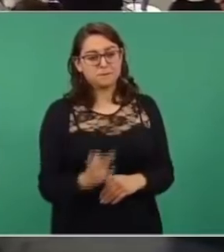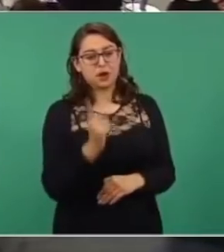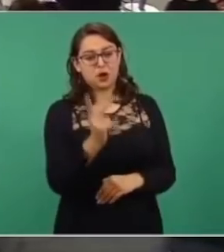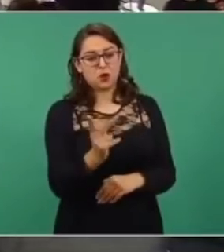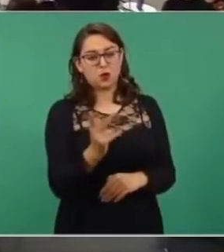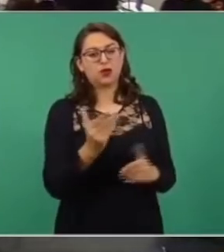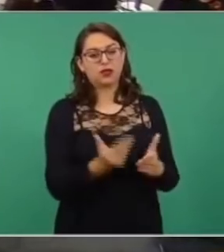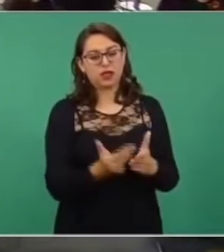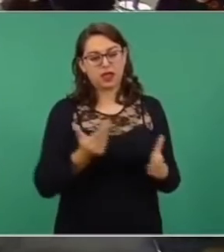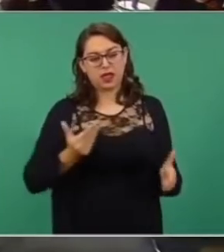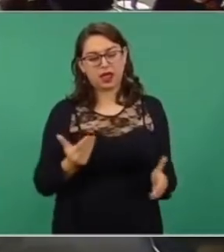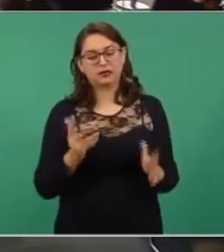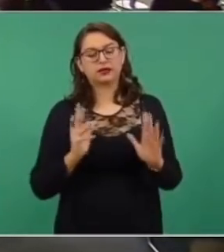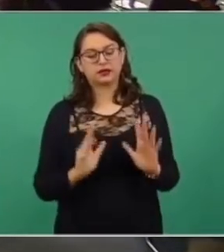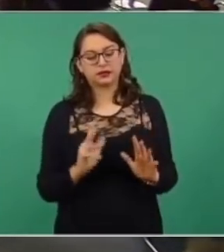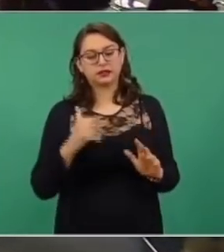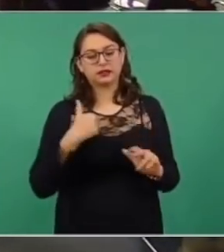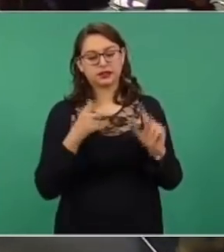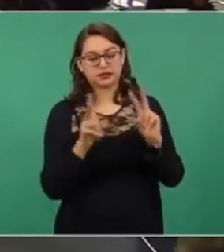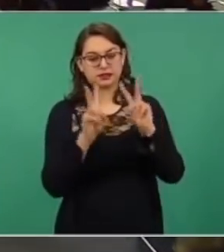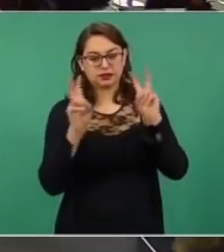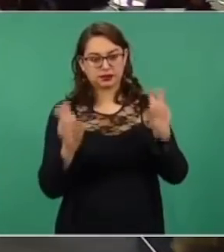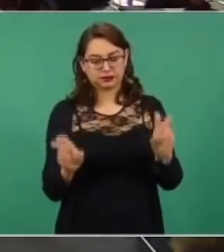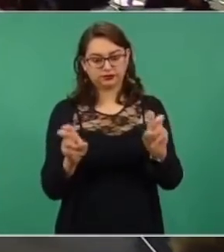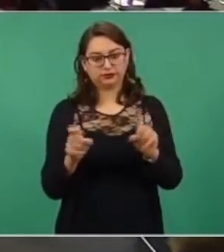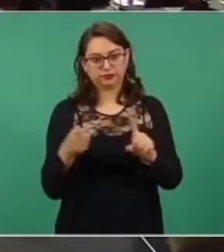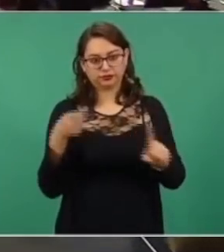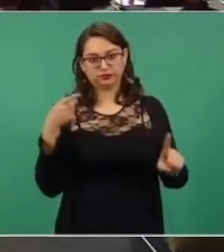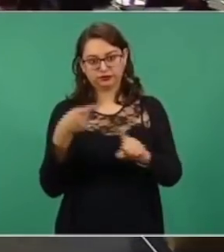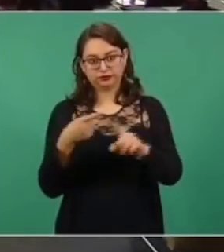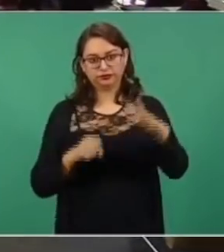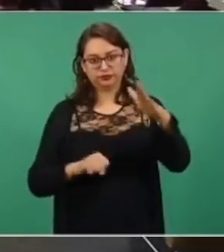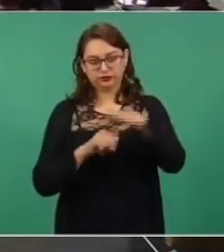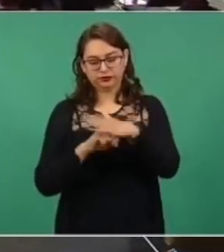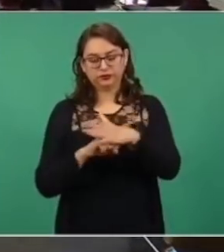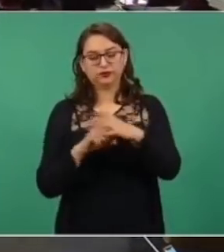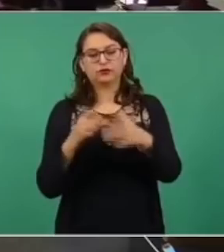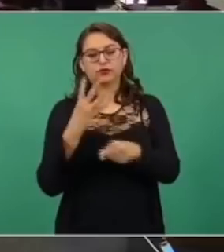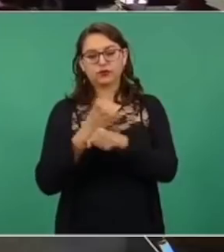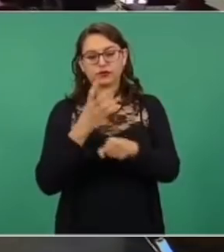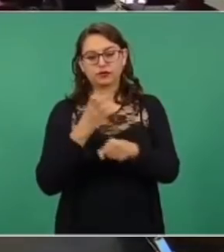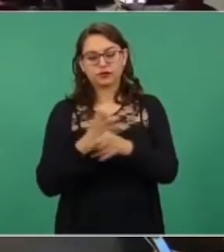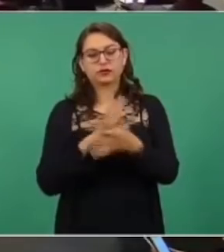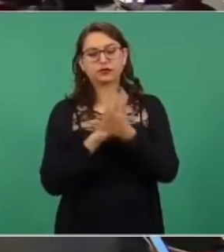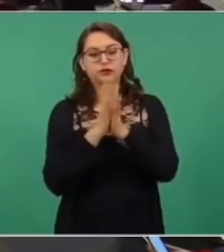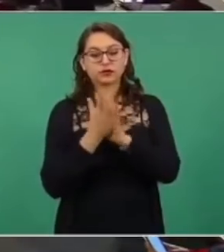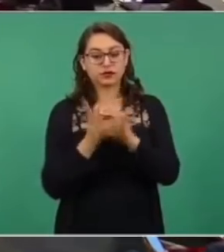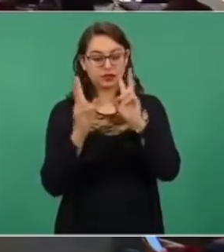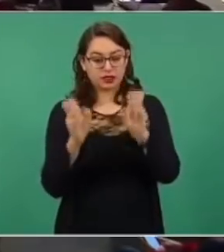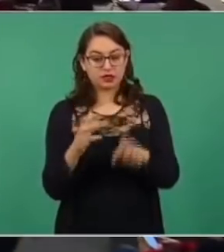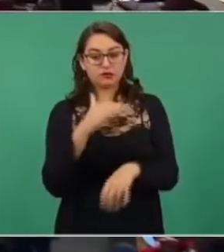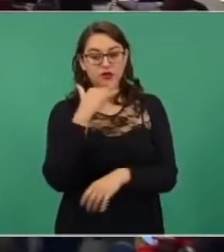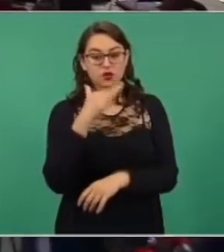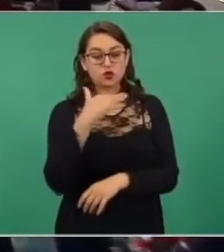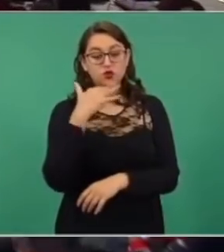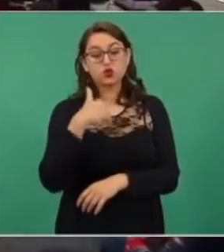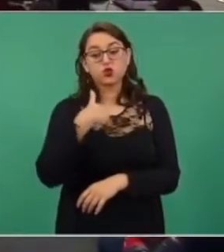tema que a usted le interesa mucho y que es eje de la cuarta transformación, que es la corrupción. Me permito